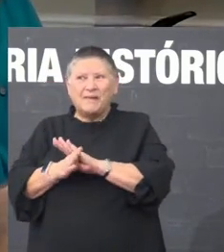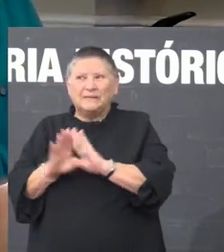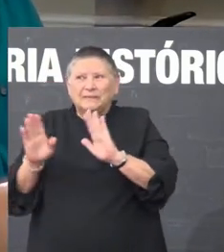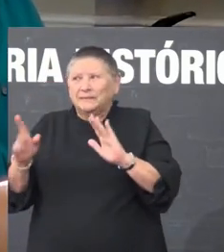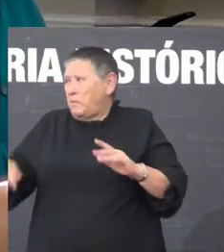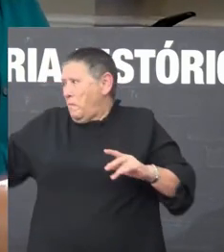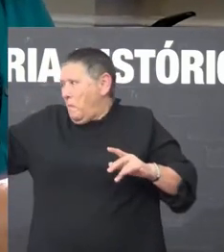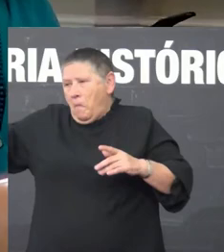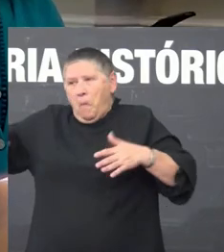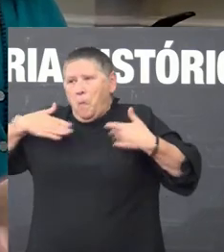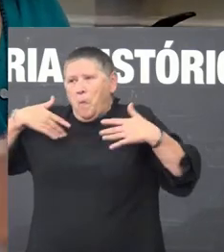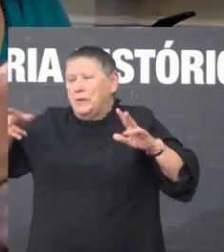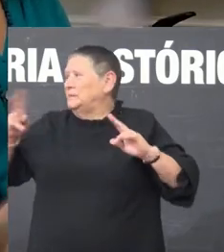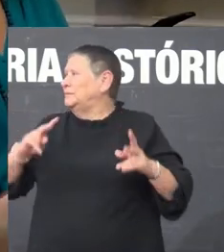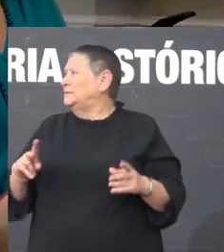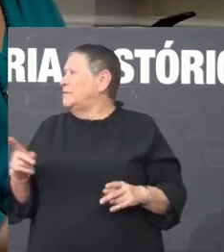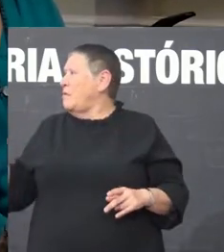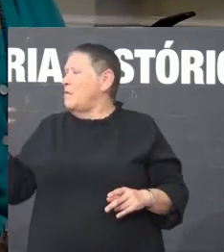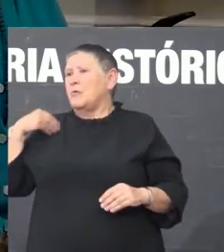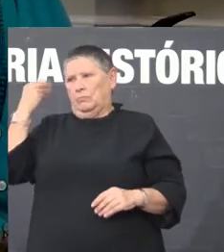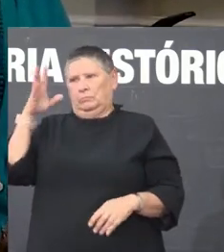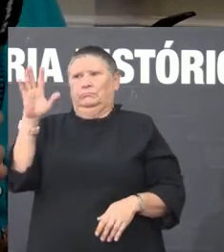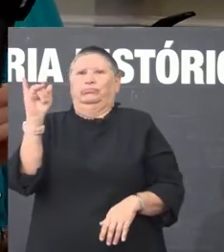es una pregunta a mesa. Yo creo que sí, yo.